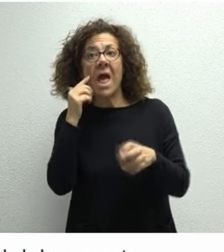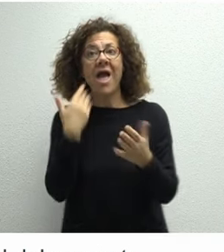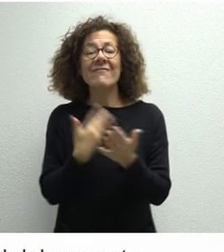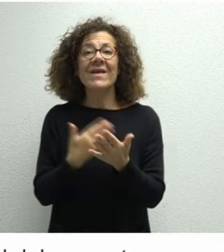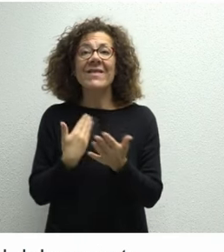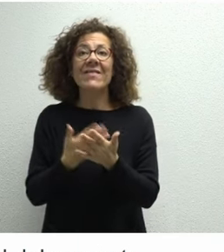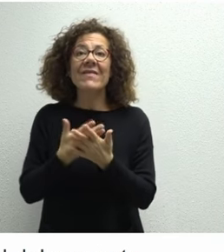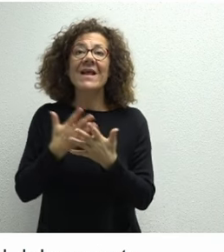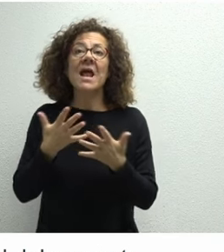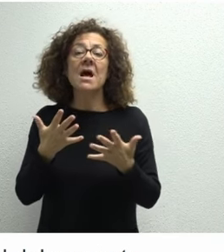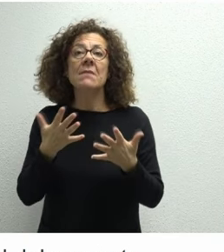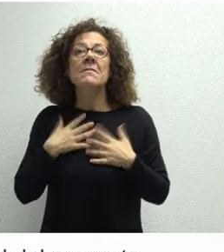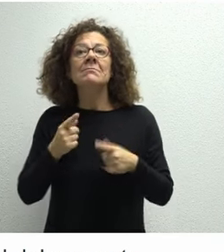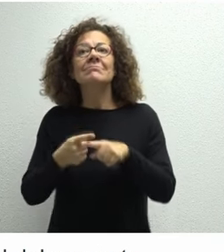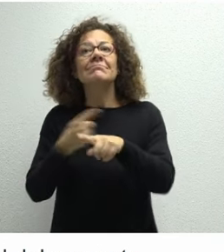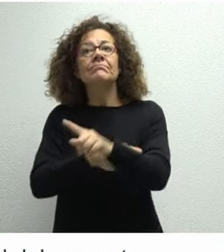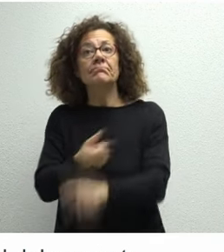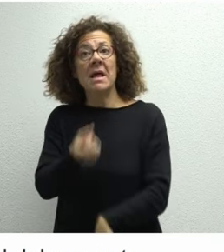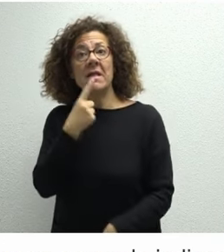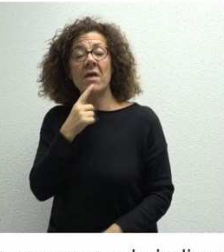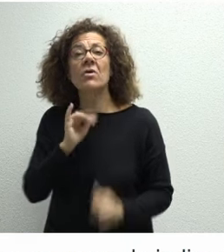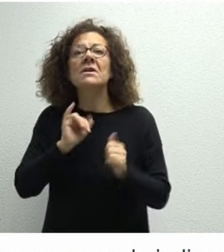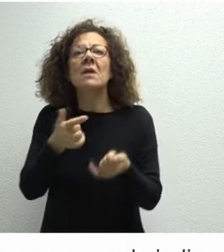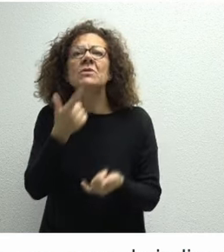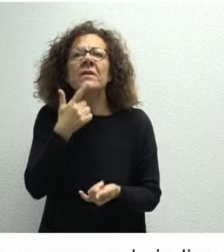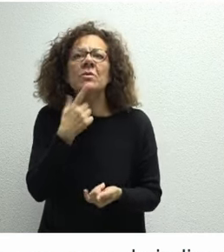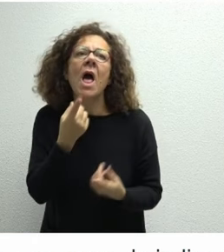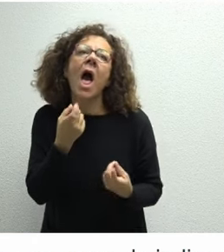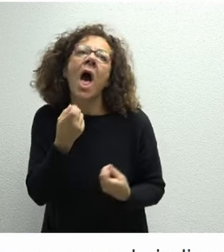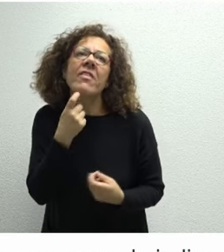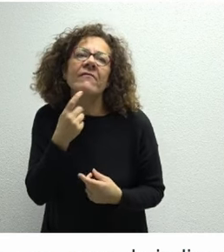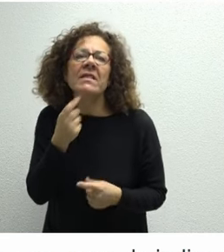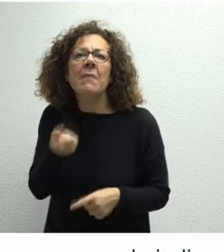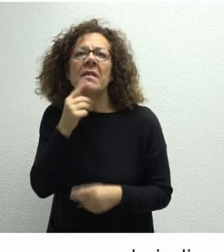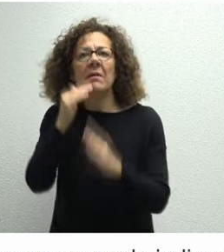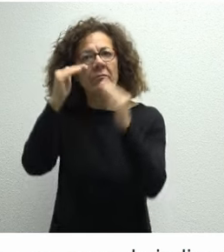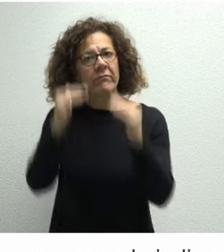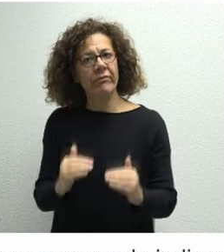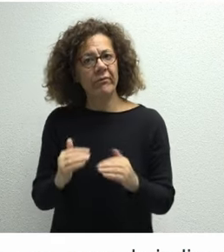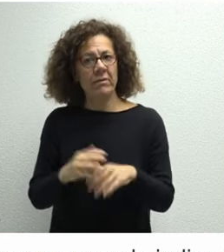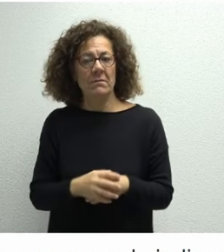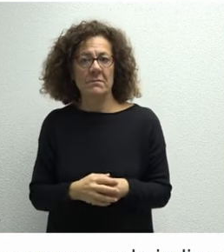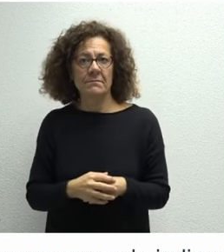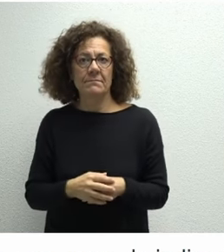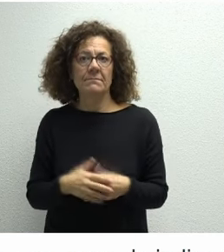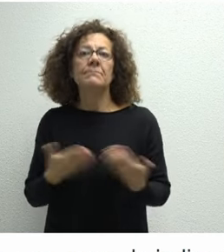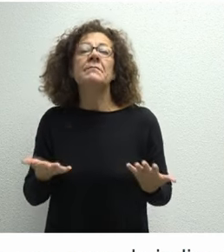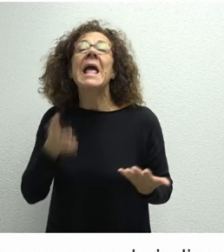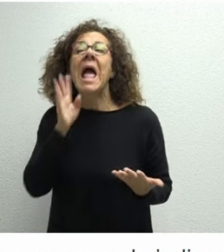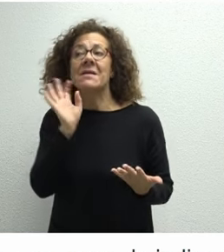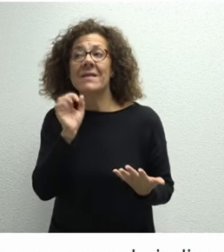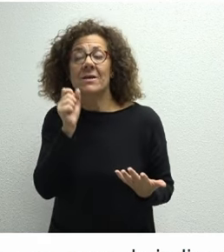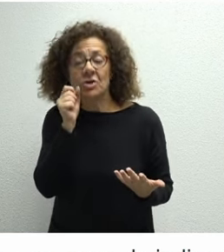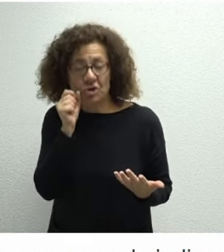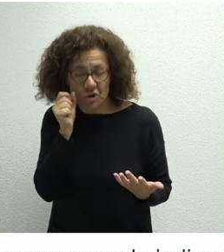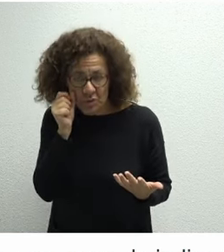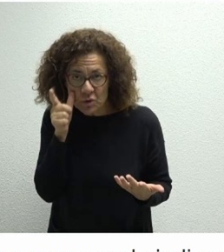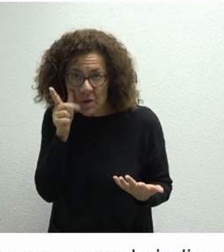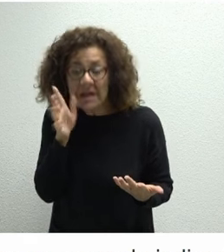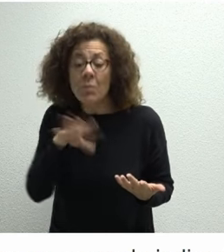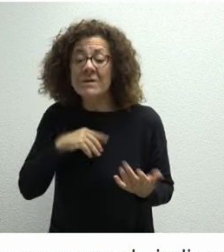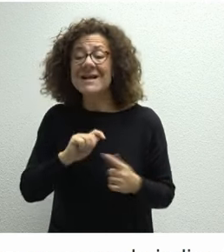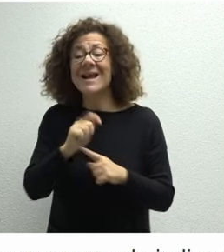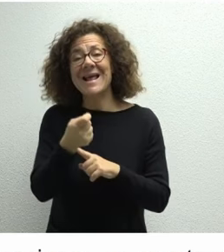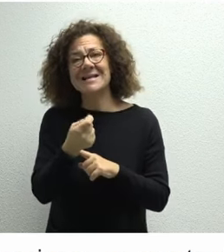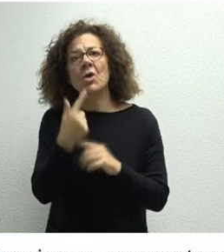la sobr medicación Pues fuimos allá y decíamos habrá que reducir medicación y bueno Es verdad que nos dimos cuenta que quizá el éxito